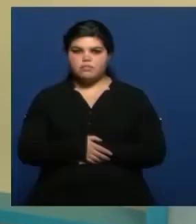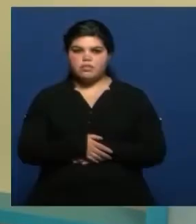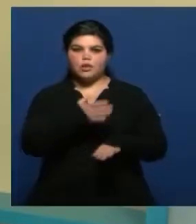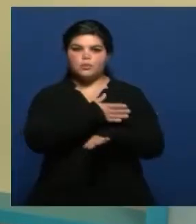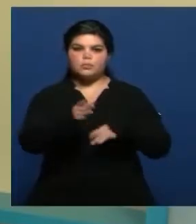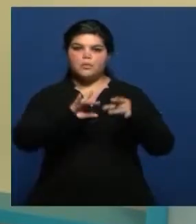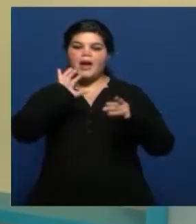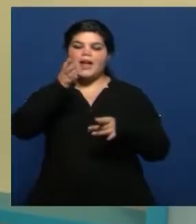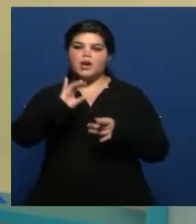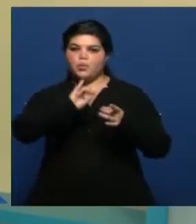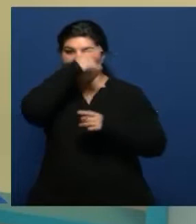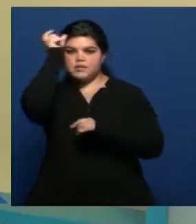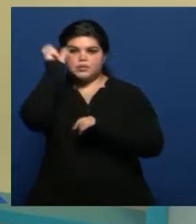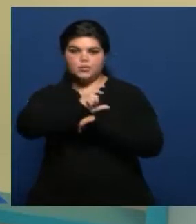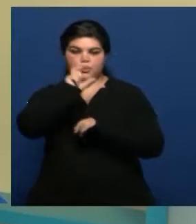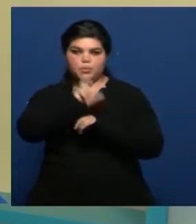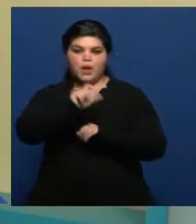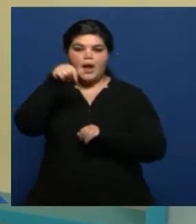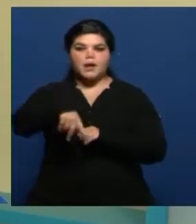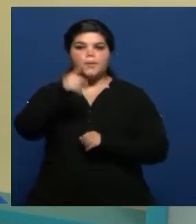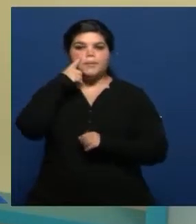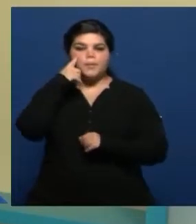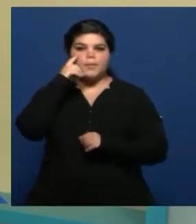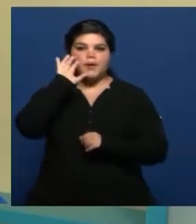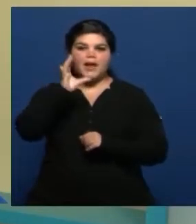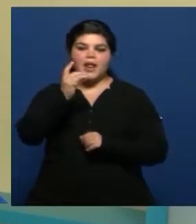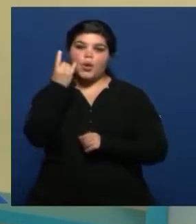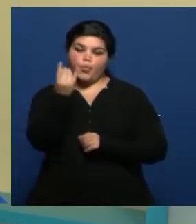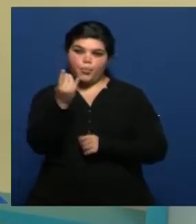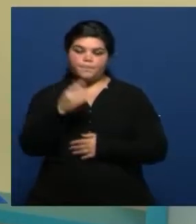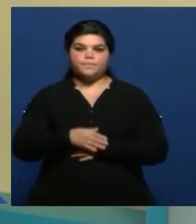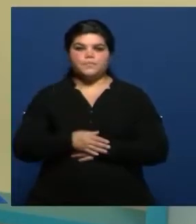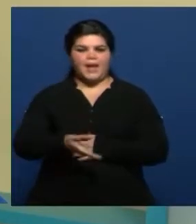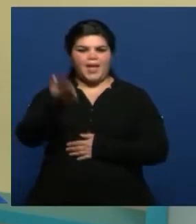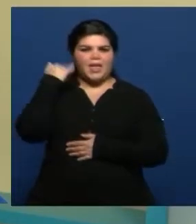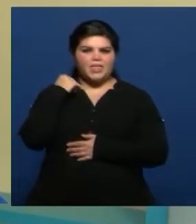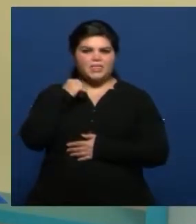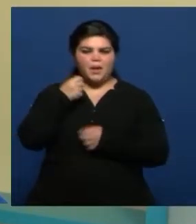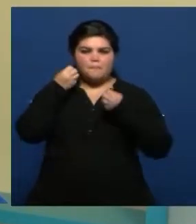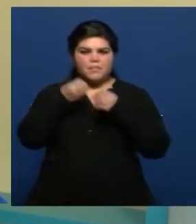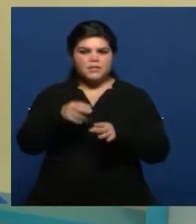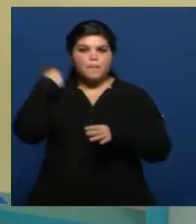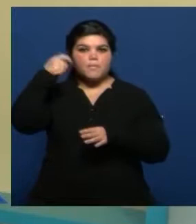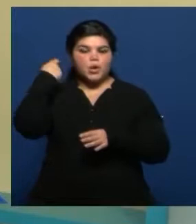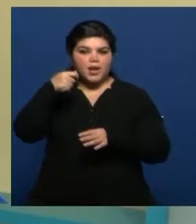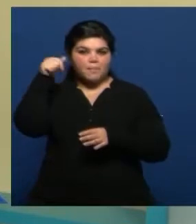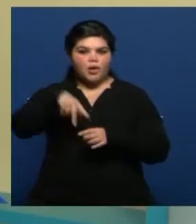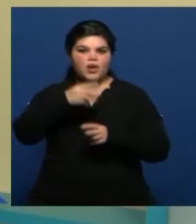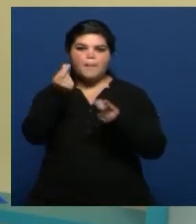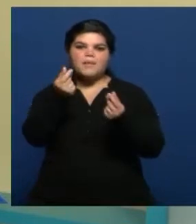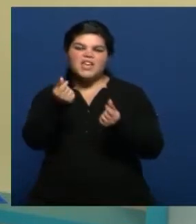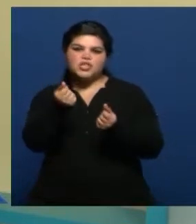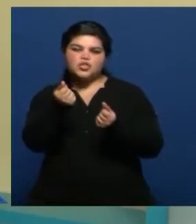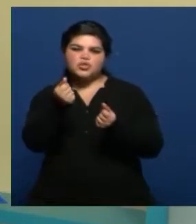Continuamos en el canal de la Universidad Nacional de Cuyo. Estamos en vivo en Señal U. Como lo decía al principio del programa, vamos a hablar del precio y